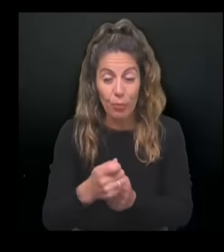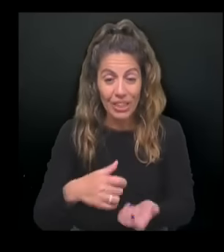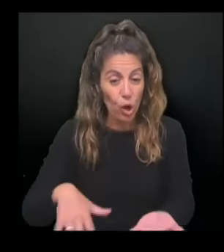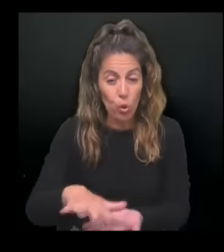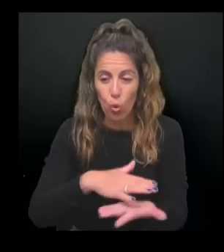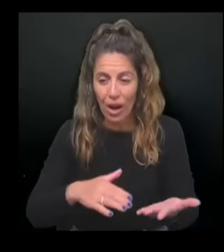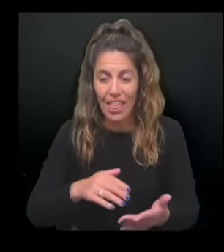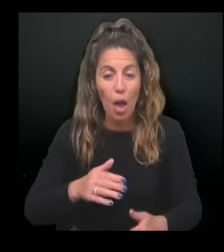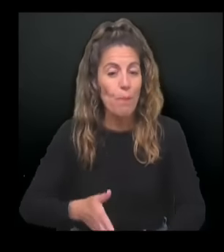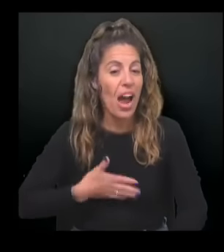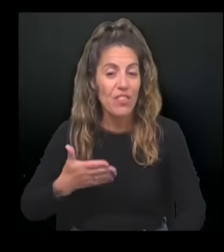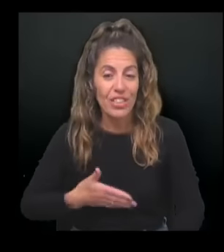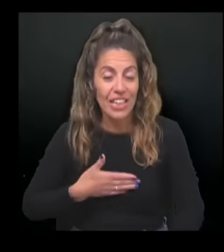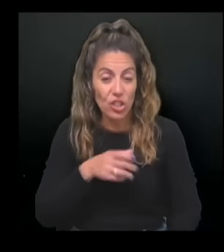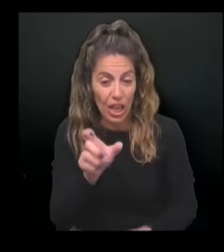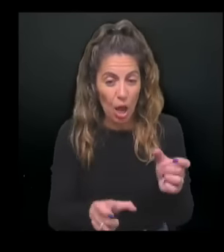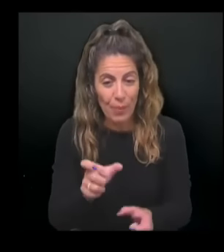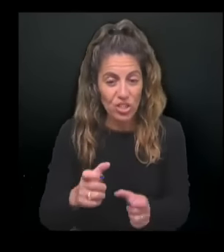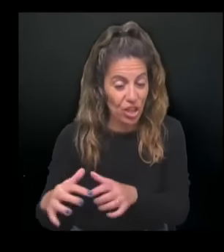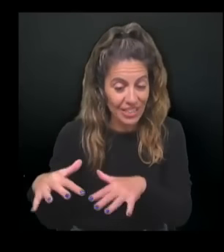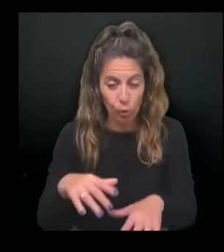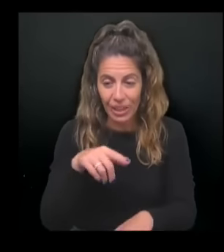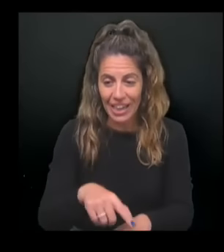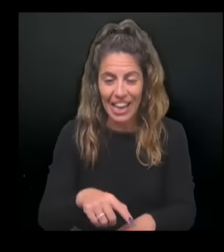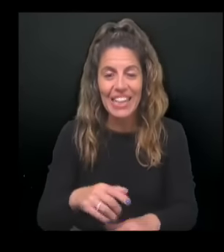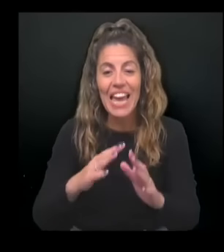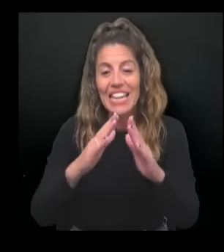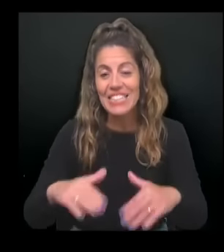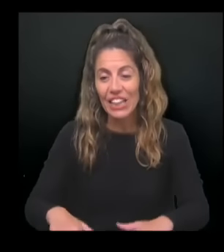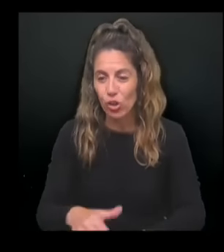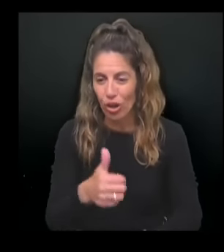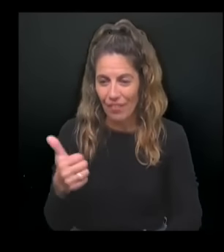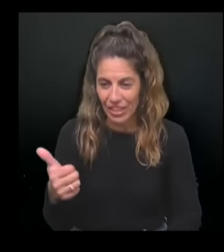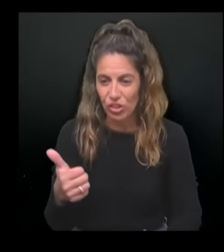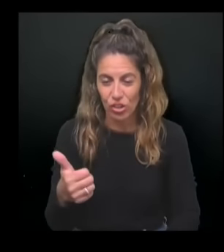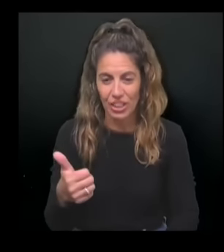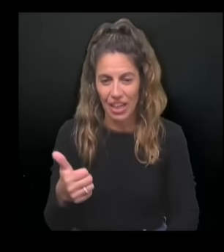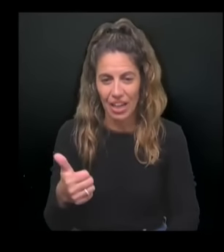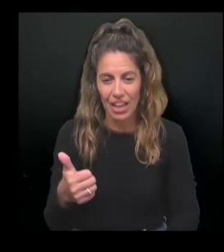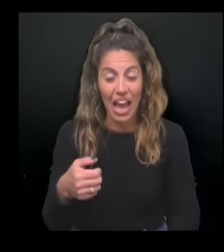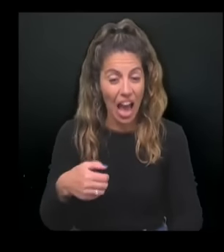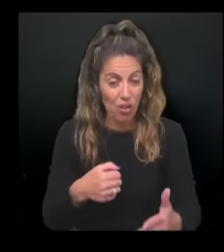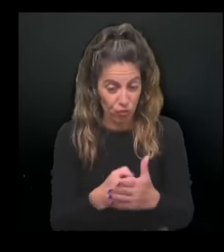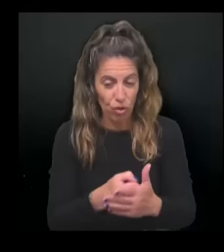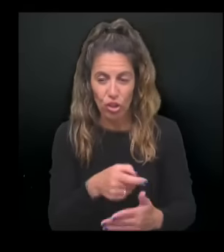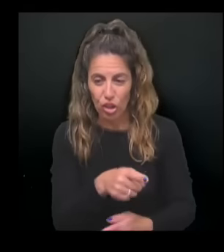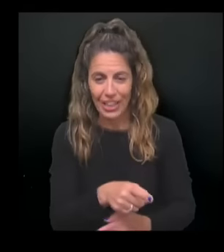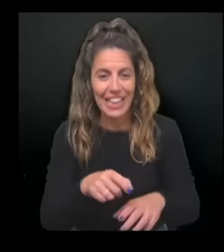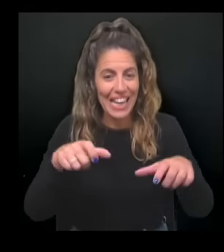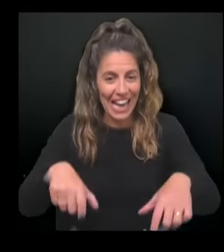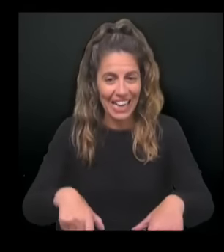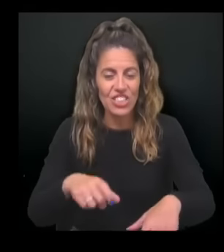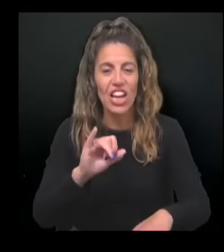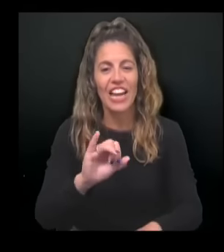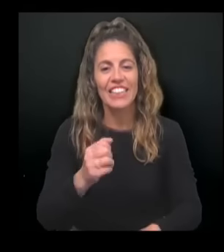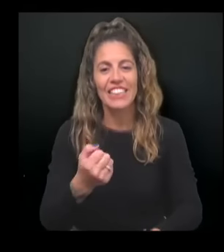la gente iba, se congregaba allí en el Cerrito de la Victoria. Al fondo está la cancha La Yaza,